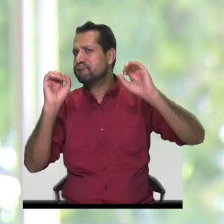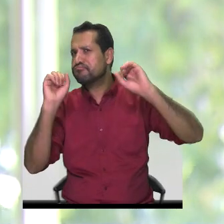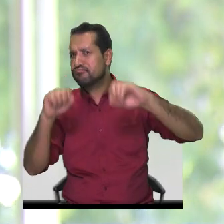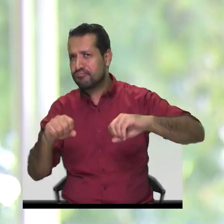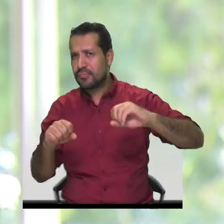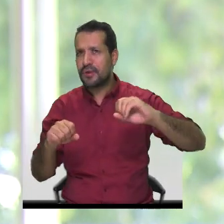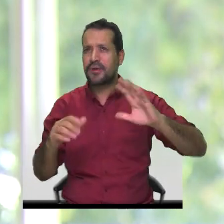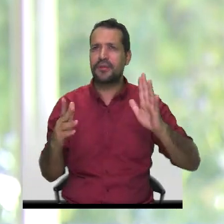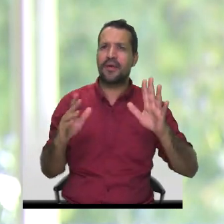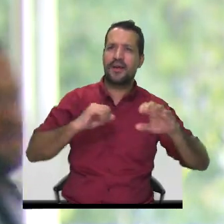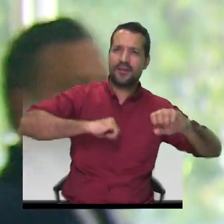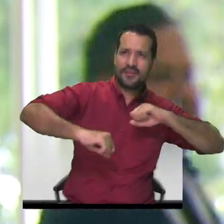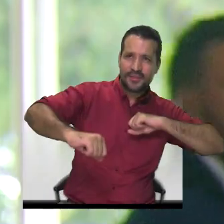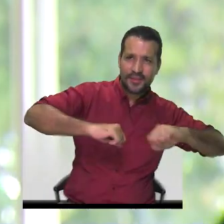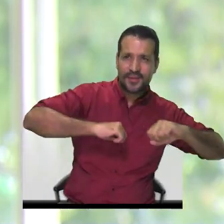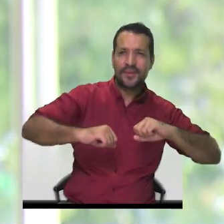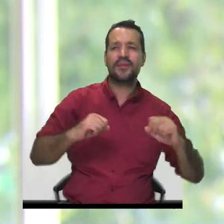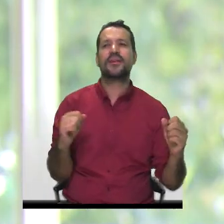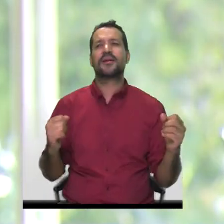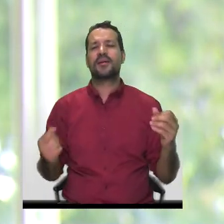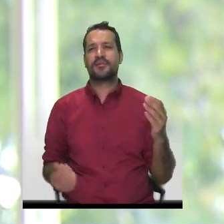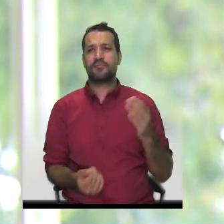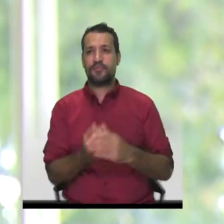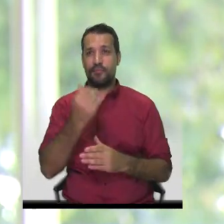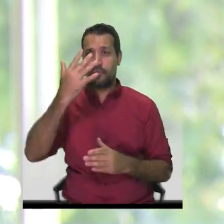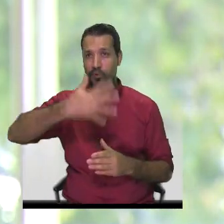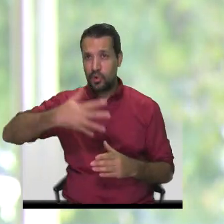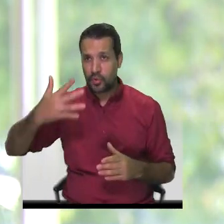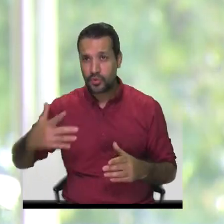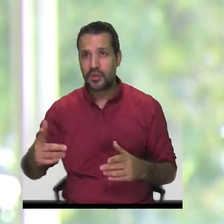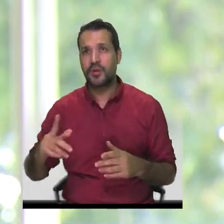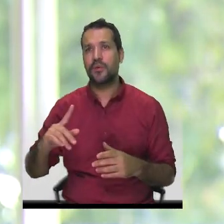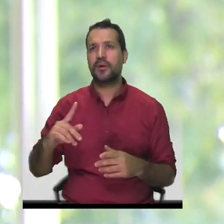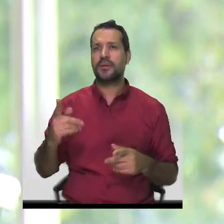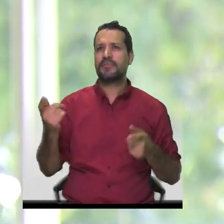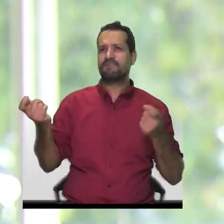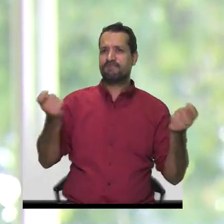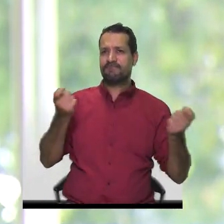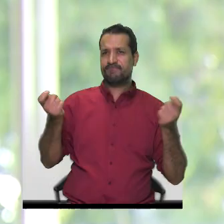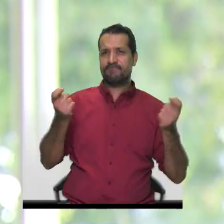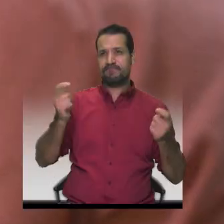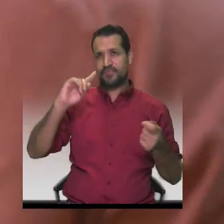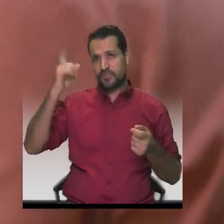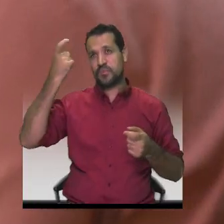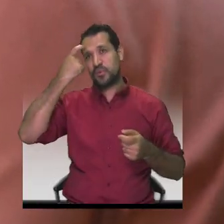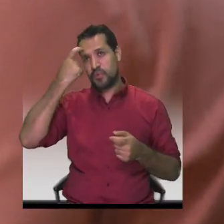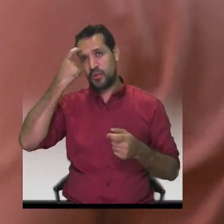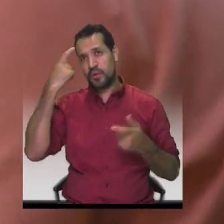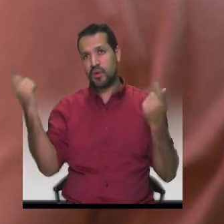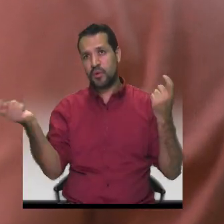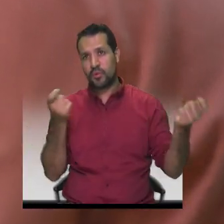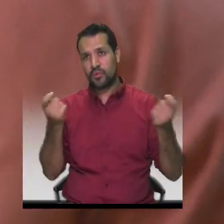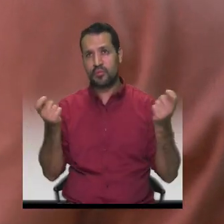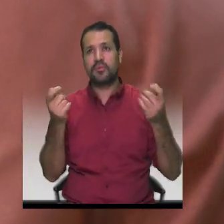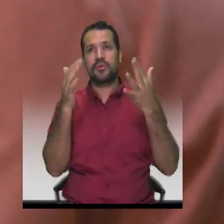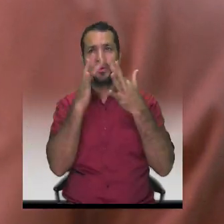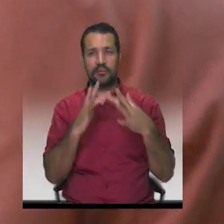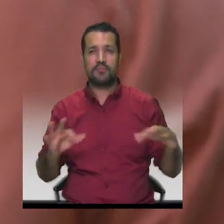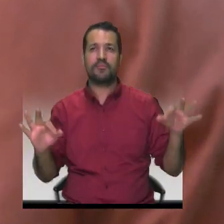actividades productivas, las gobernanzas. Y yo creo que eso es fundamental en el tiempo de las